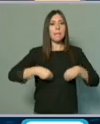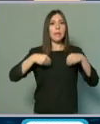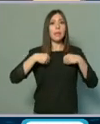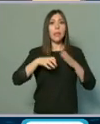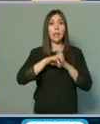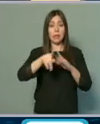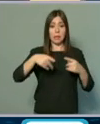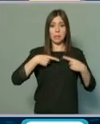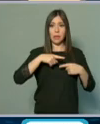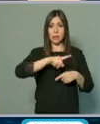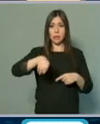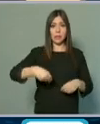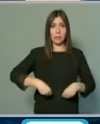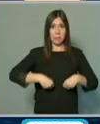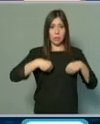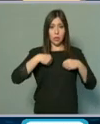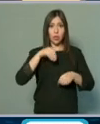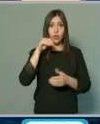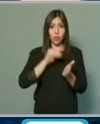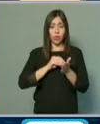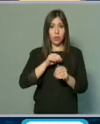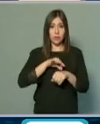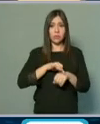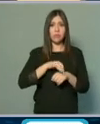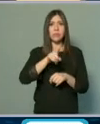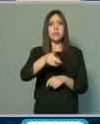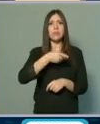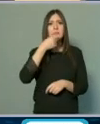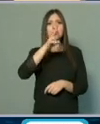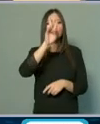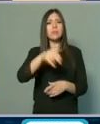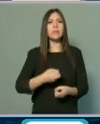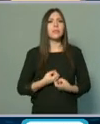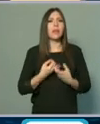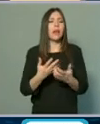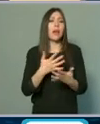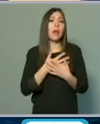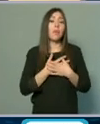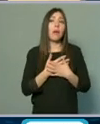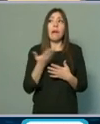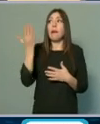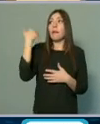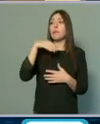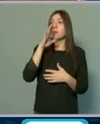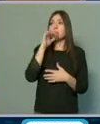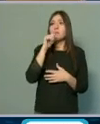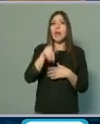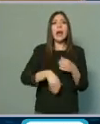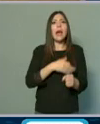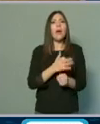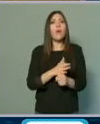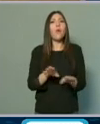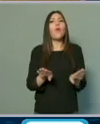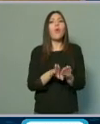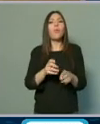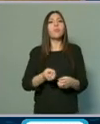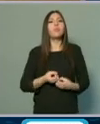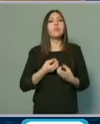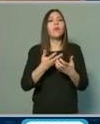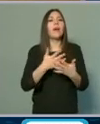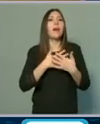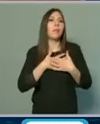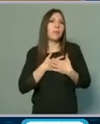con vida, ¿qué puedes hacer para expresarles en ese momento tu amor? Si ya no lo hiciste, Claro. pero ahora, ¿qué puedes hacer para expresarlo?